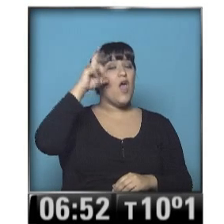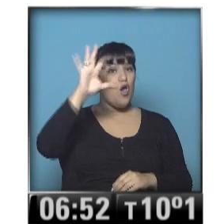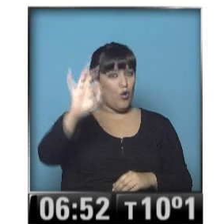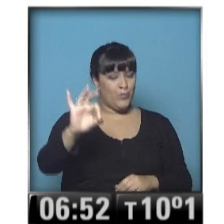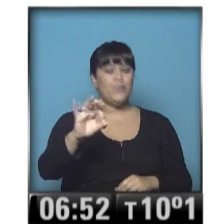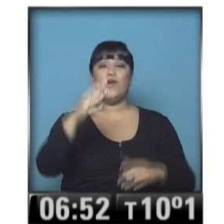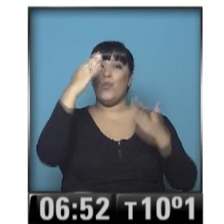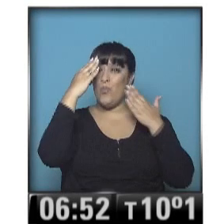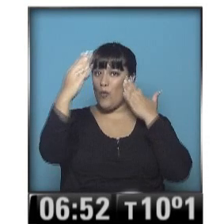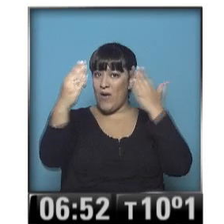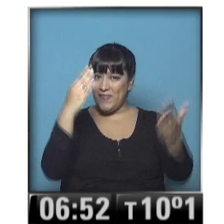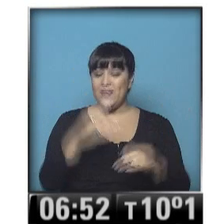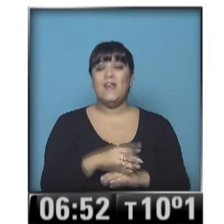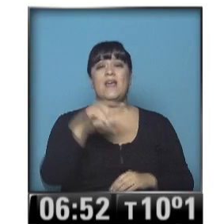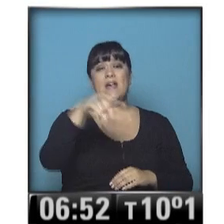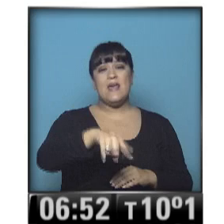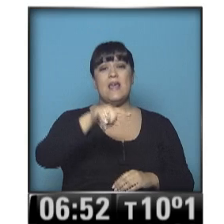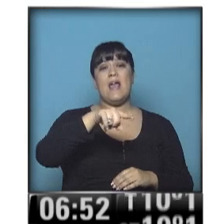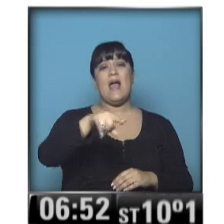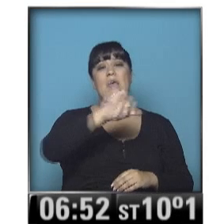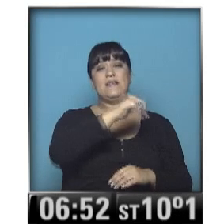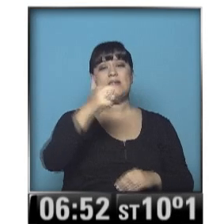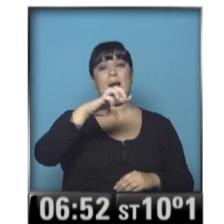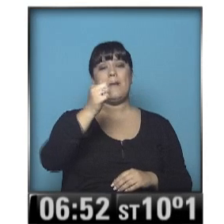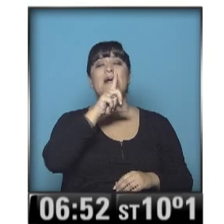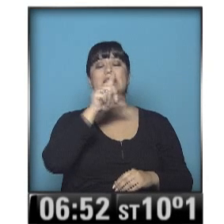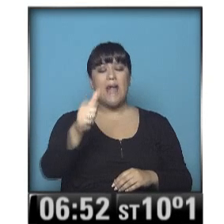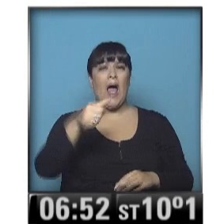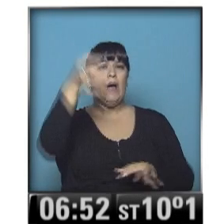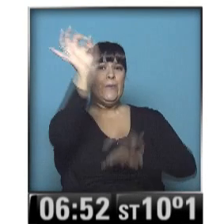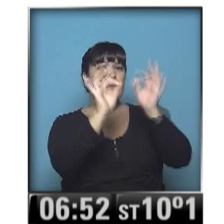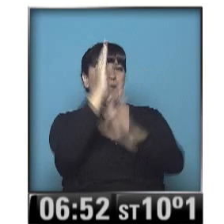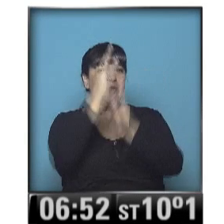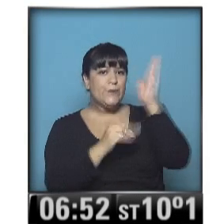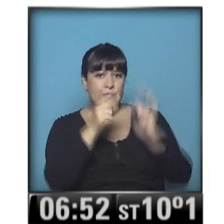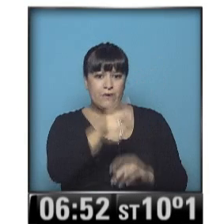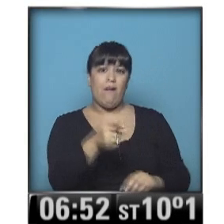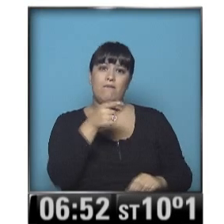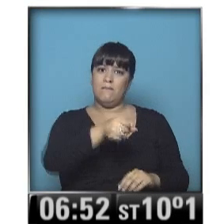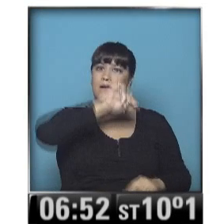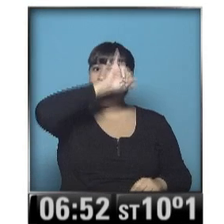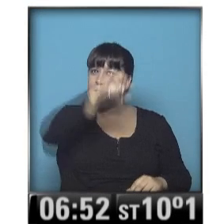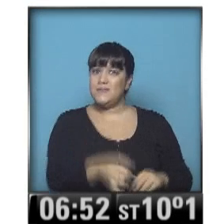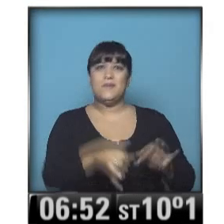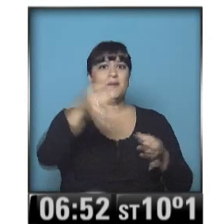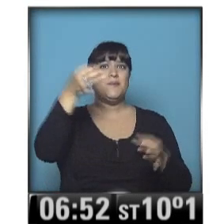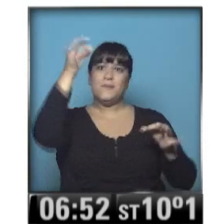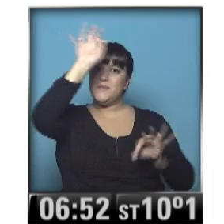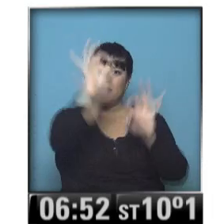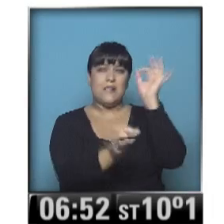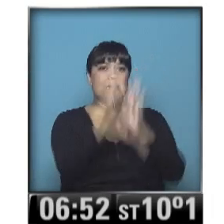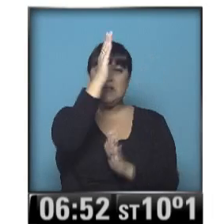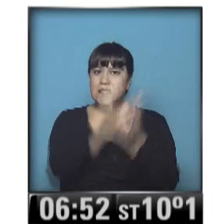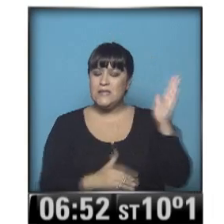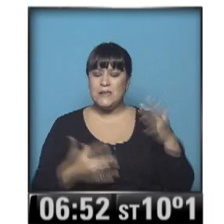día, Nadia, 6:30, Zapata, vestida de blanco. Esto sí que es estar vestida de blanco, Diego,